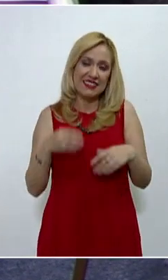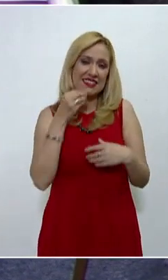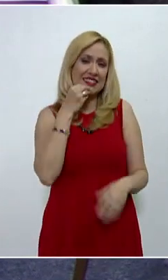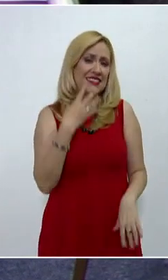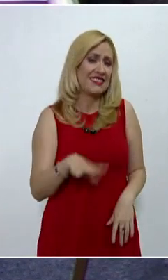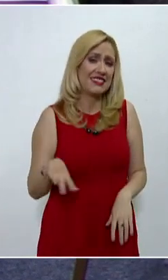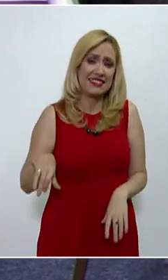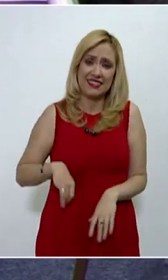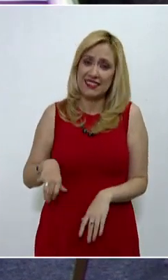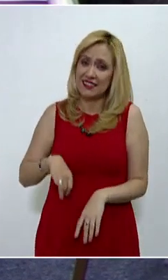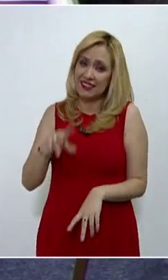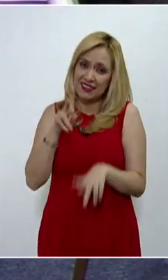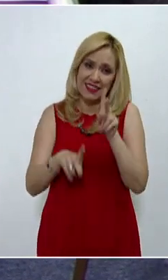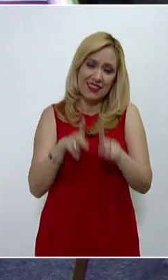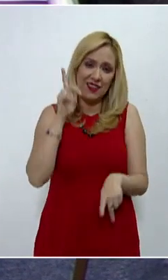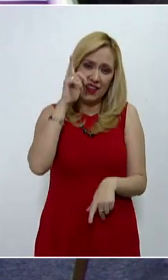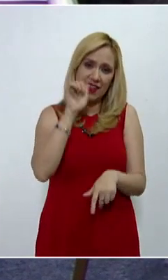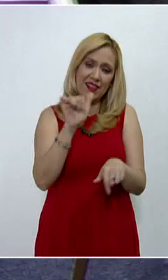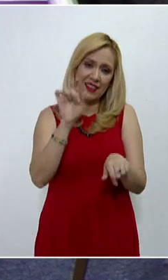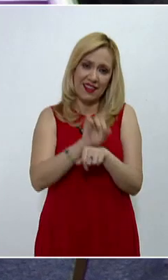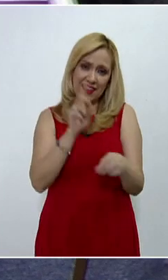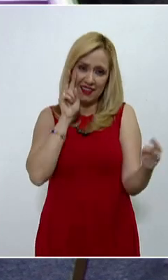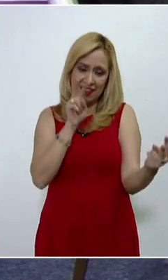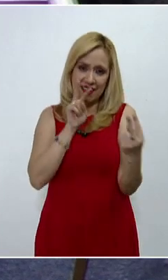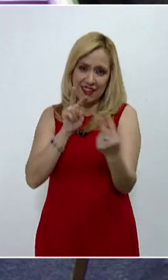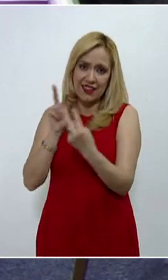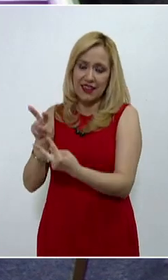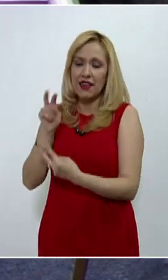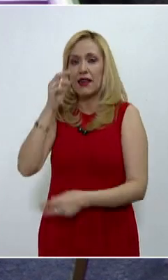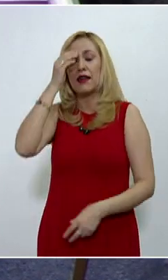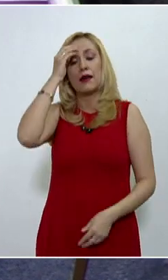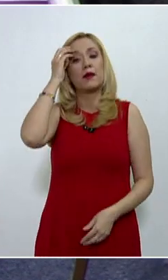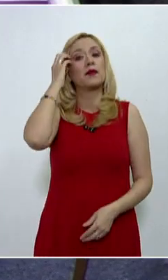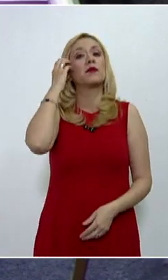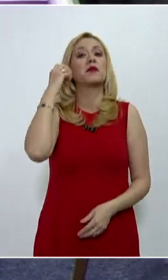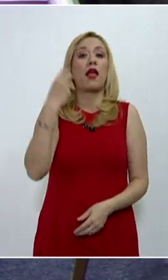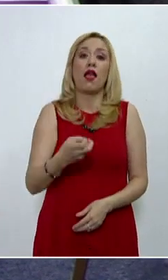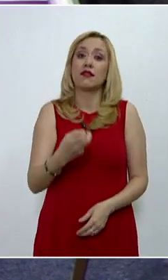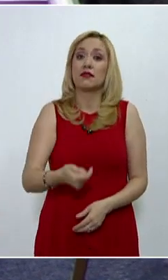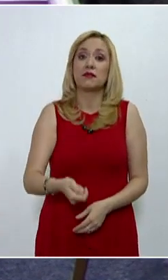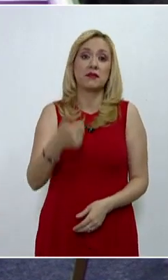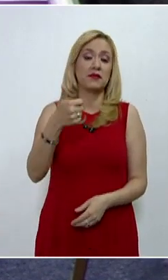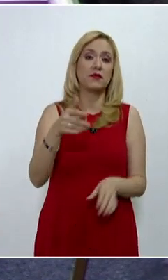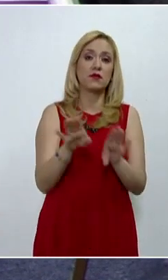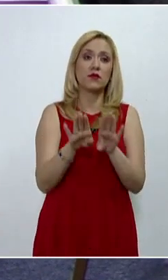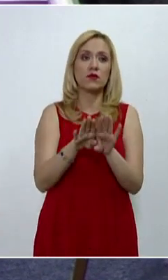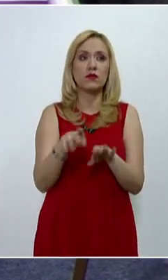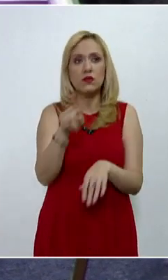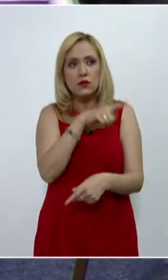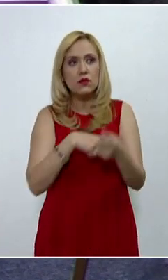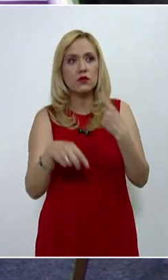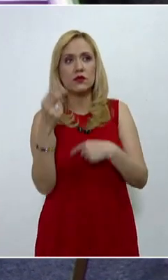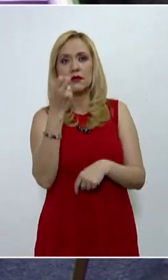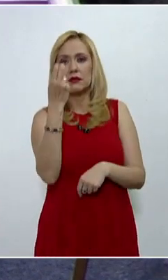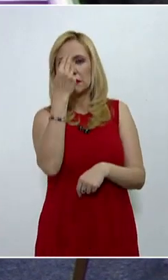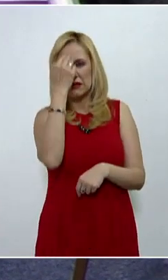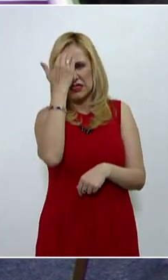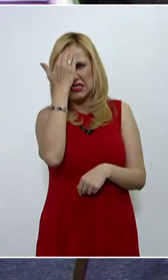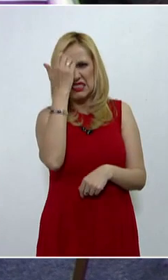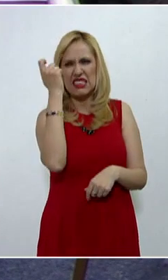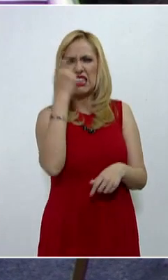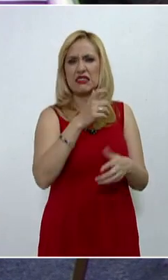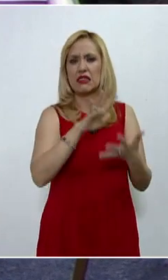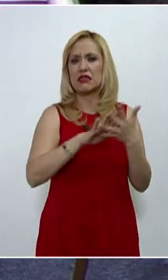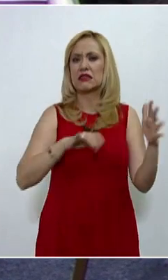me gustaría conversar con ustedes, pero creo que este ha sido pues un muy buen ejercicio, ¿no? Acerca de desmitificar el uso de la